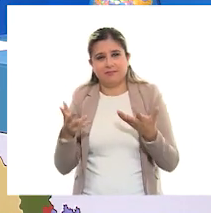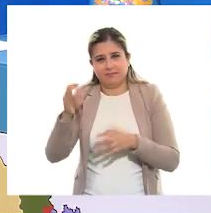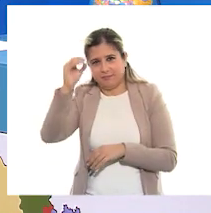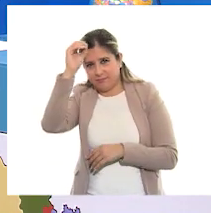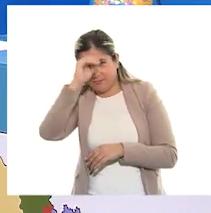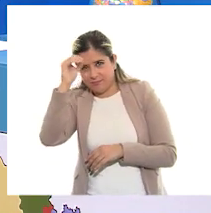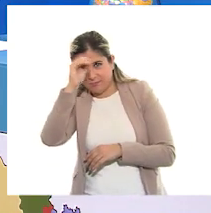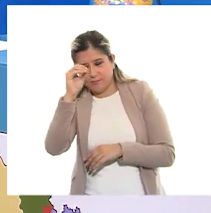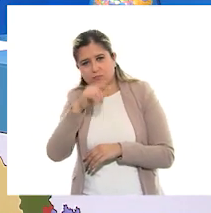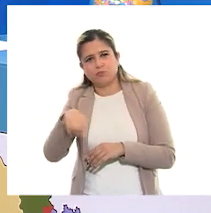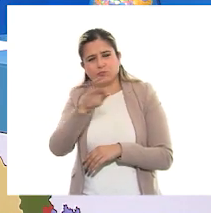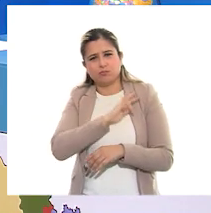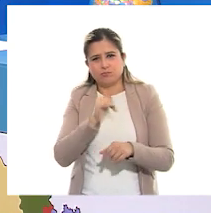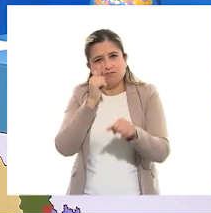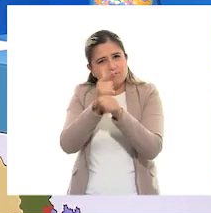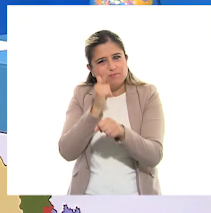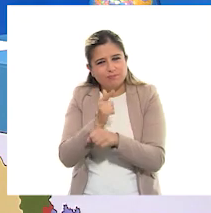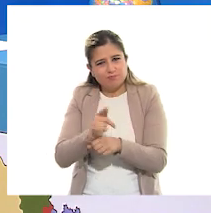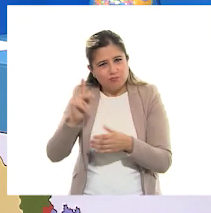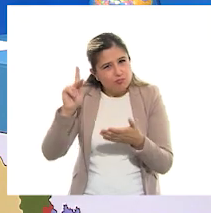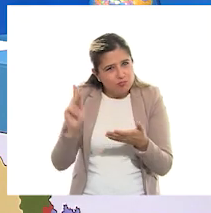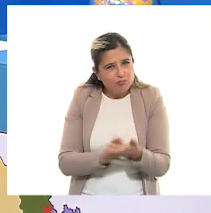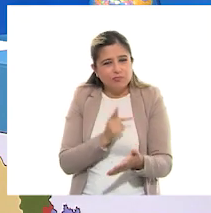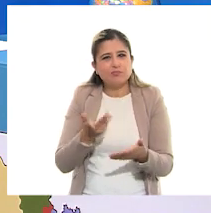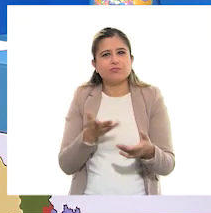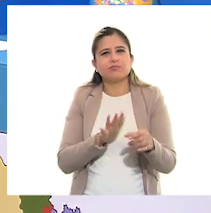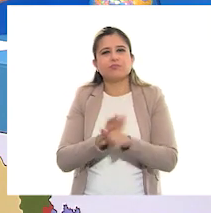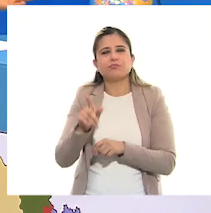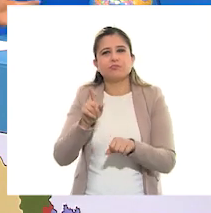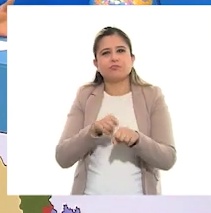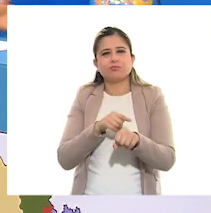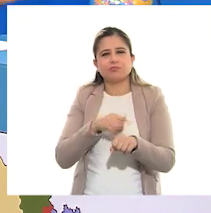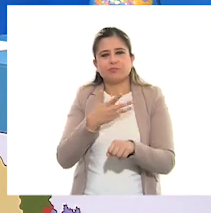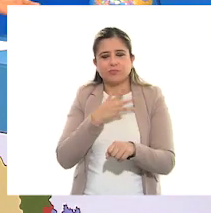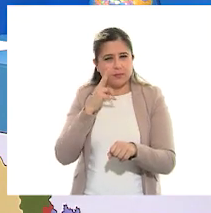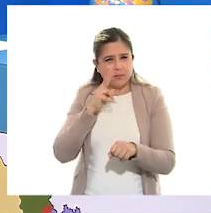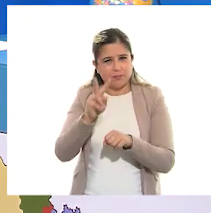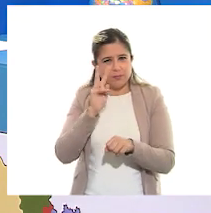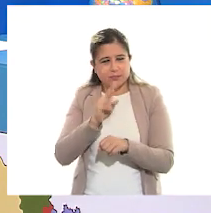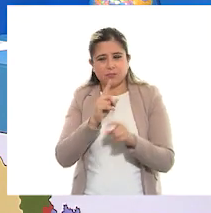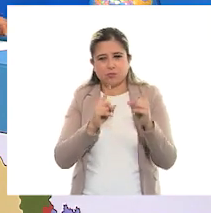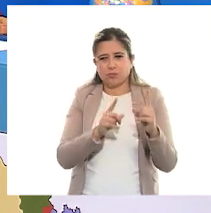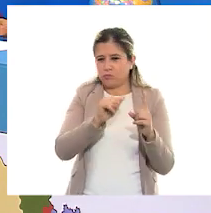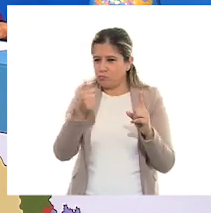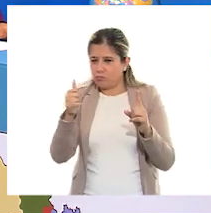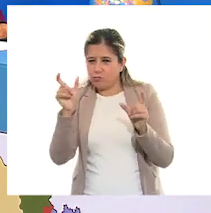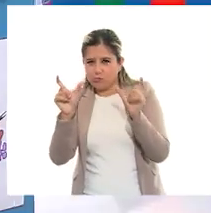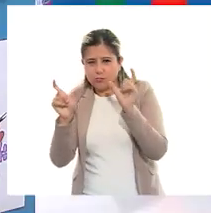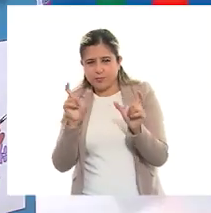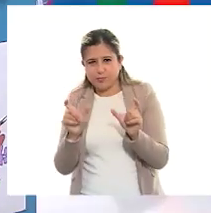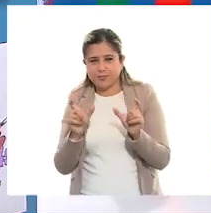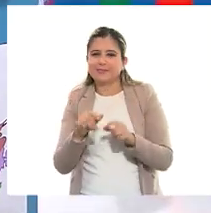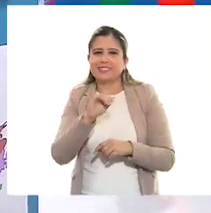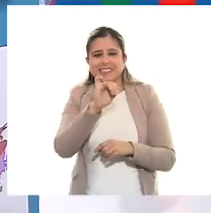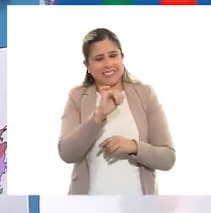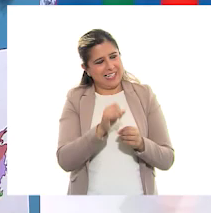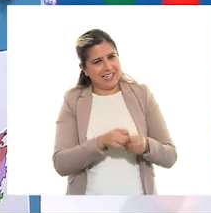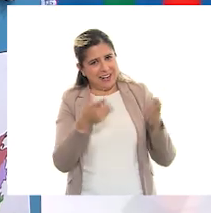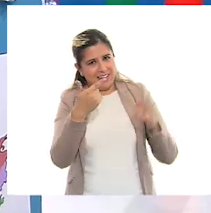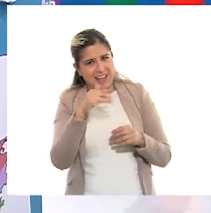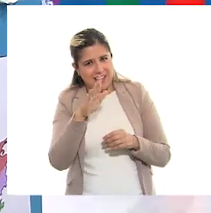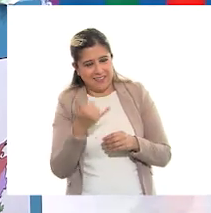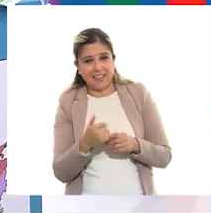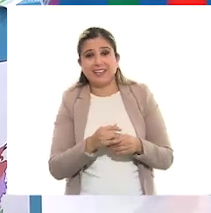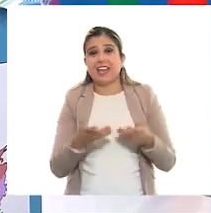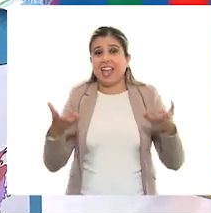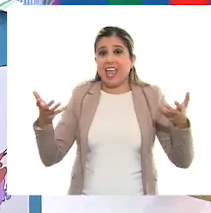opiniones, ¿puedes identificar nuevamente en qué color están destacados unos y otros? Por supuesto, Gaby.